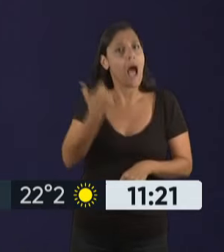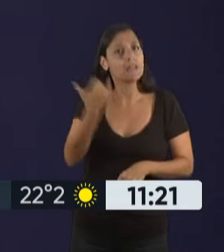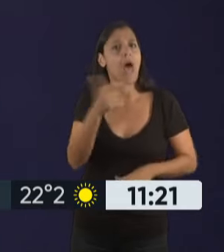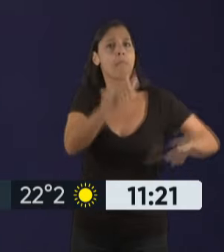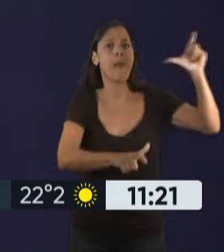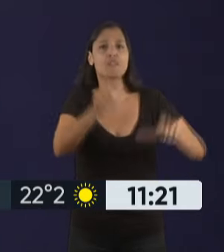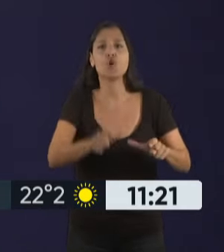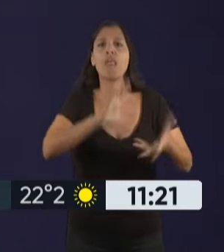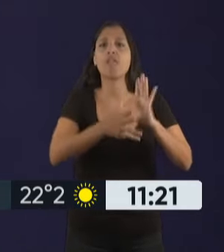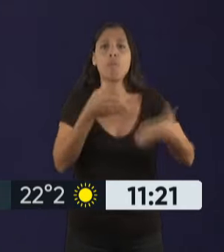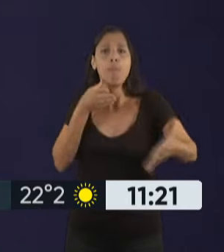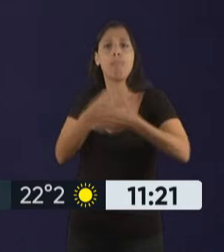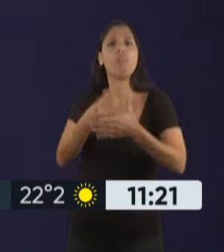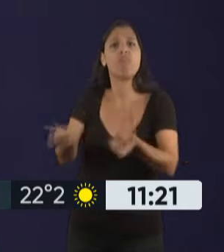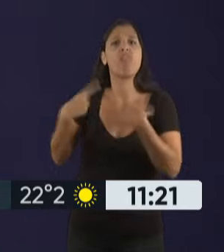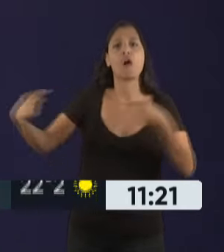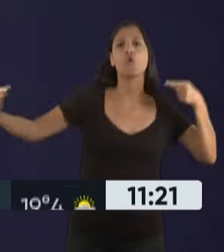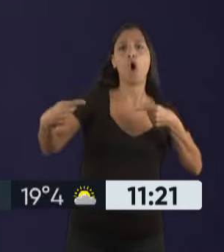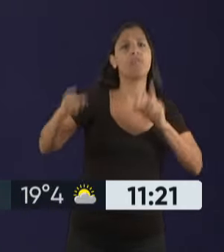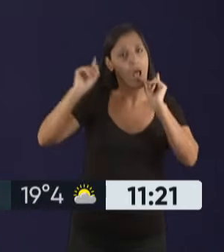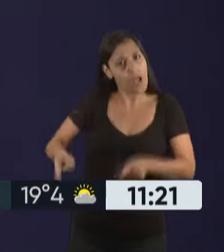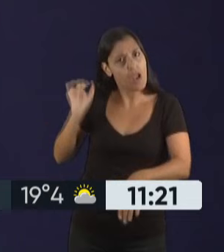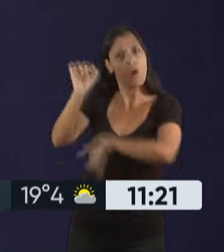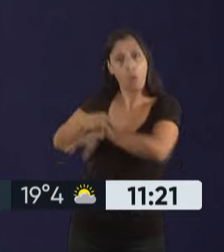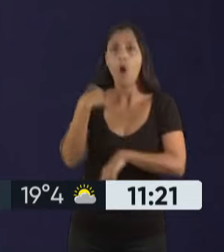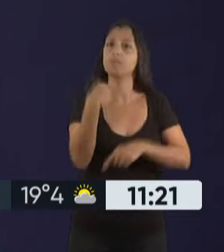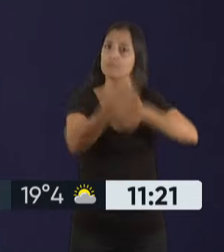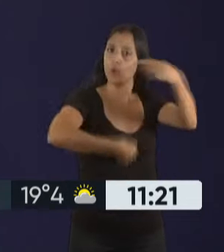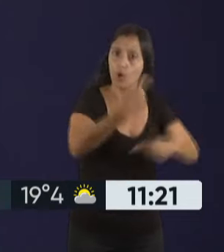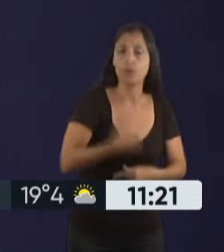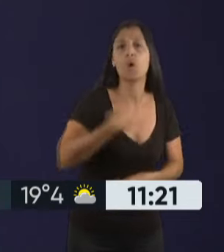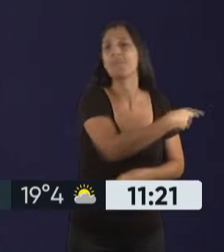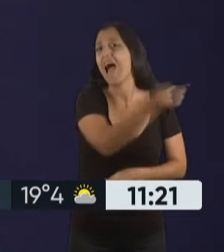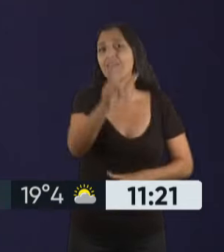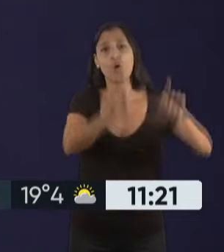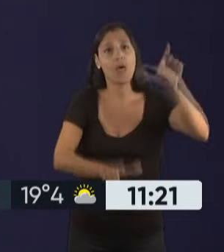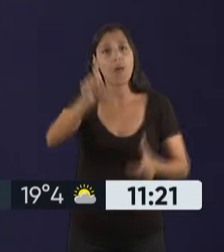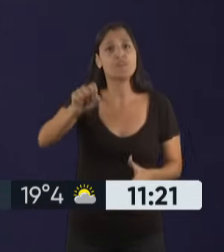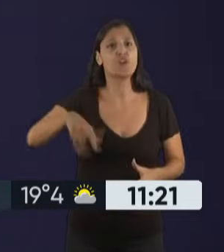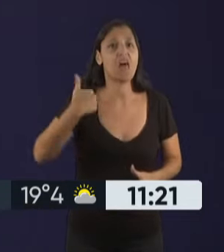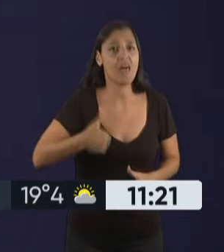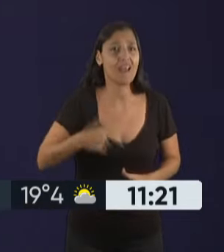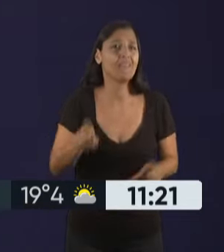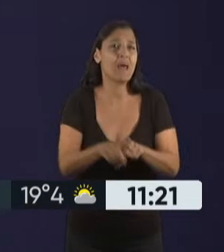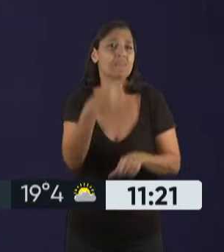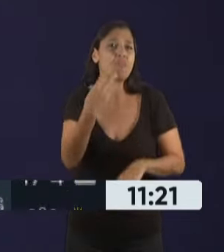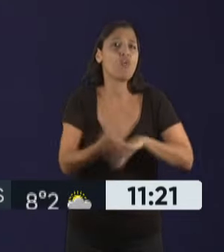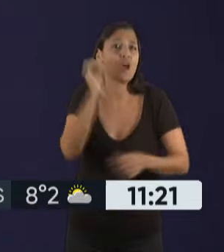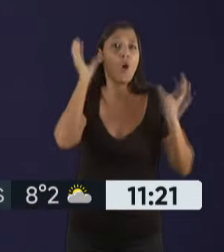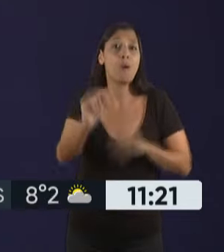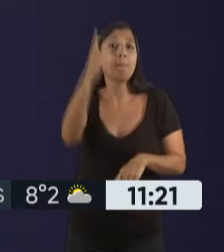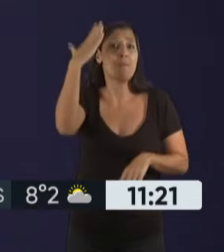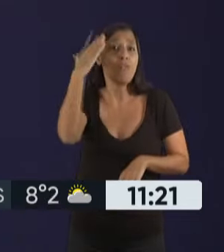obstruir el camino del cambio a todos los argentinos como dijo el presidente Miley el primero de marzo